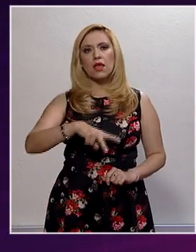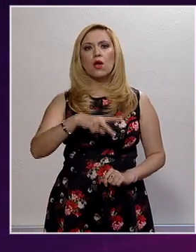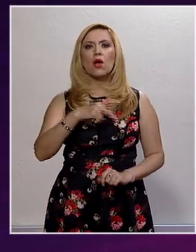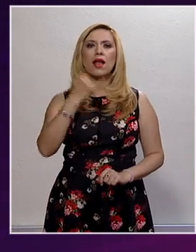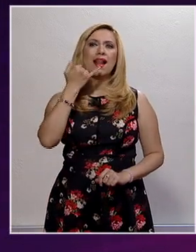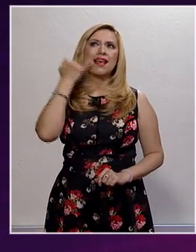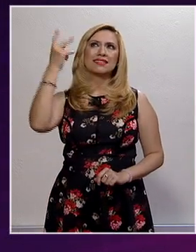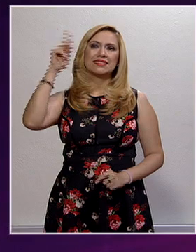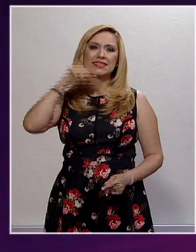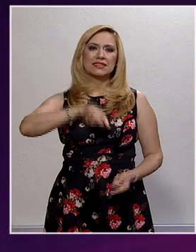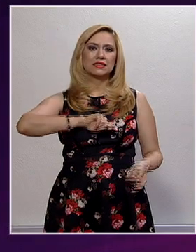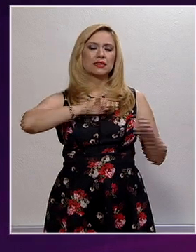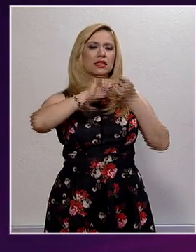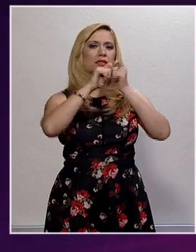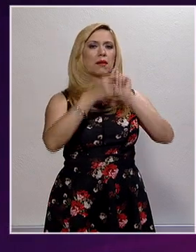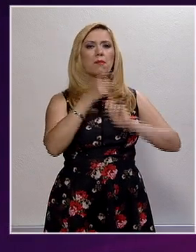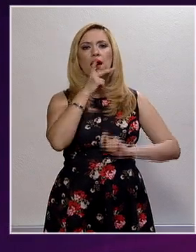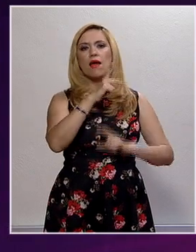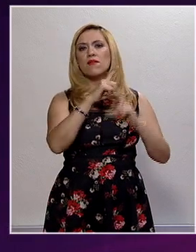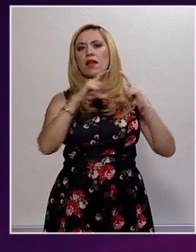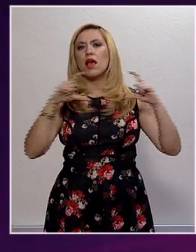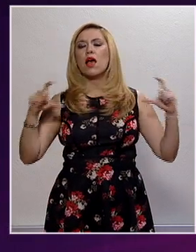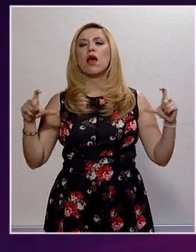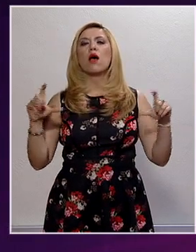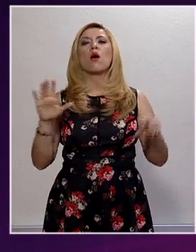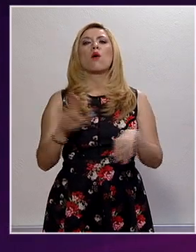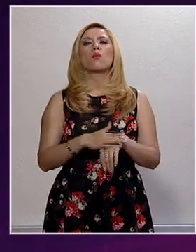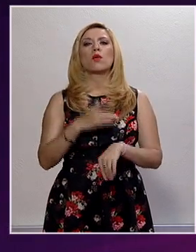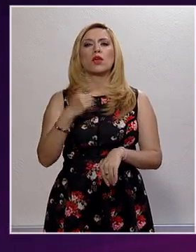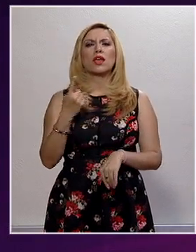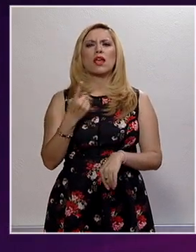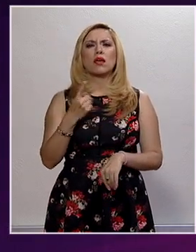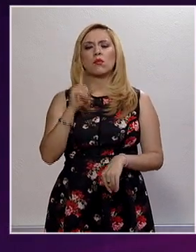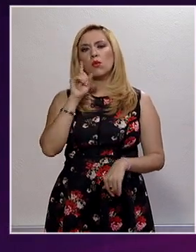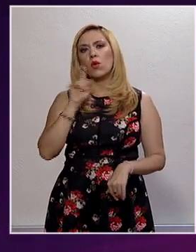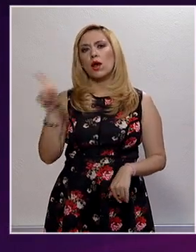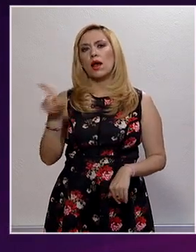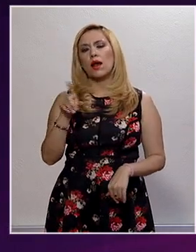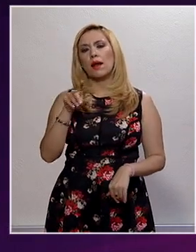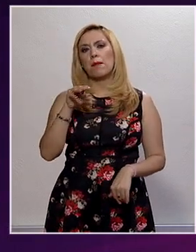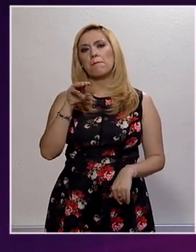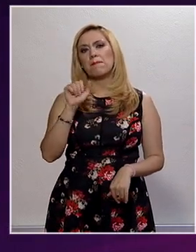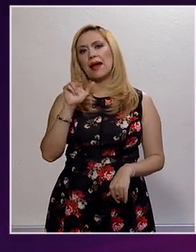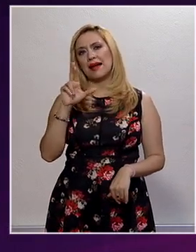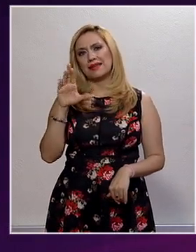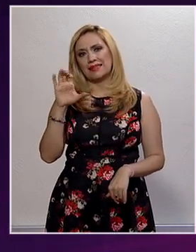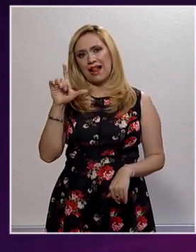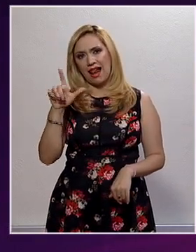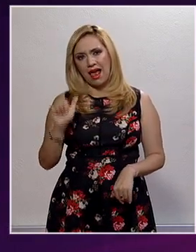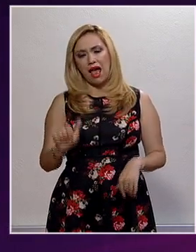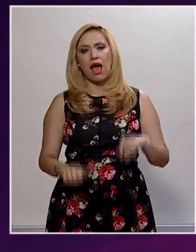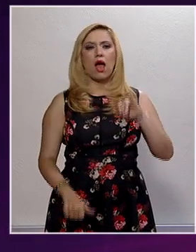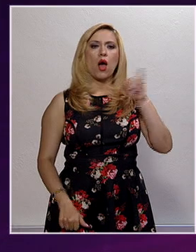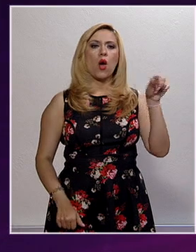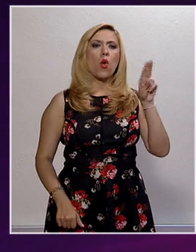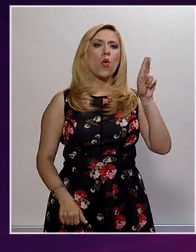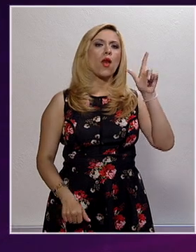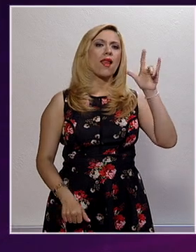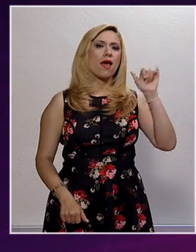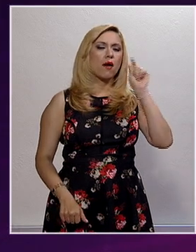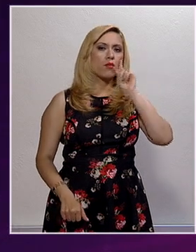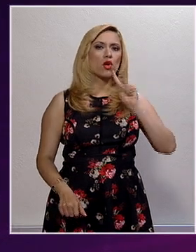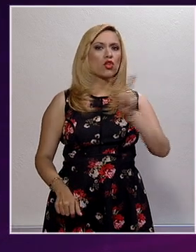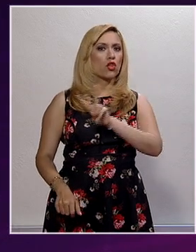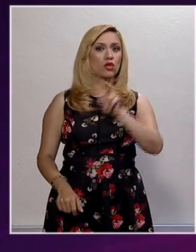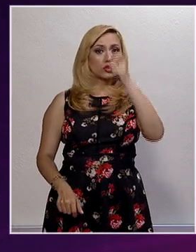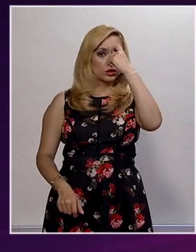incorporación del concepto en México se hace por Marcela Lagarde y Julia Monares principalmente. Ellas más bien